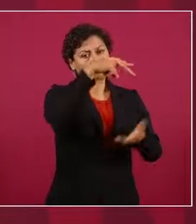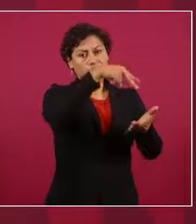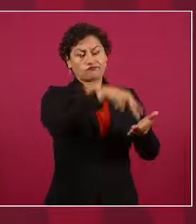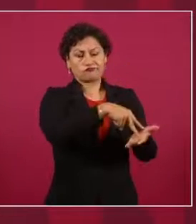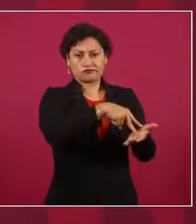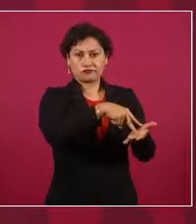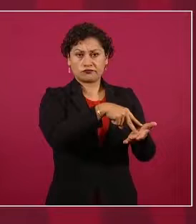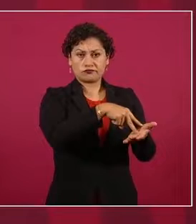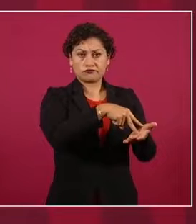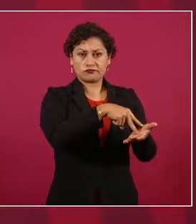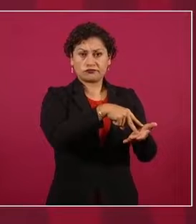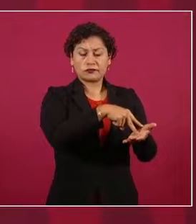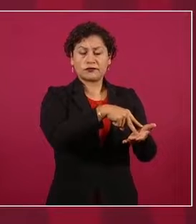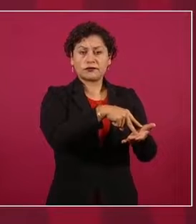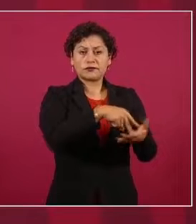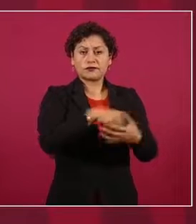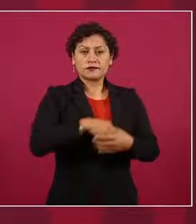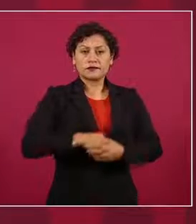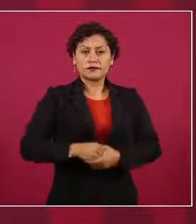muy